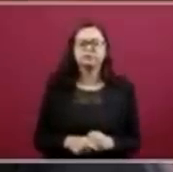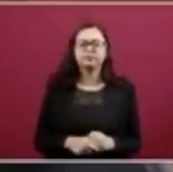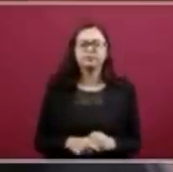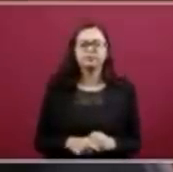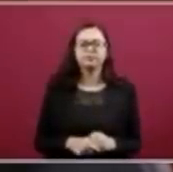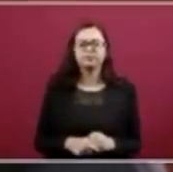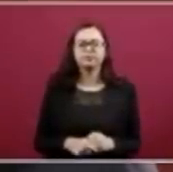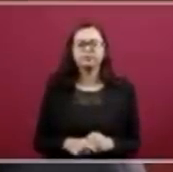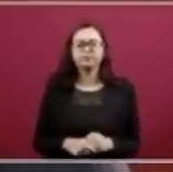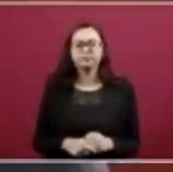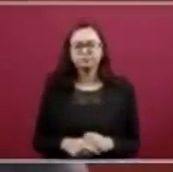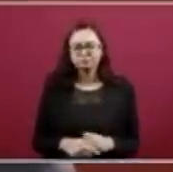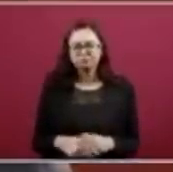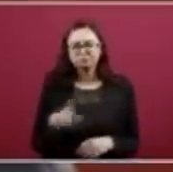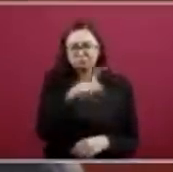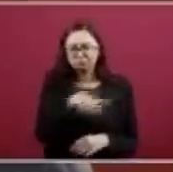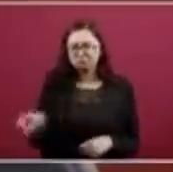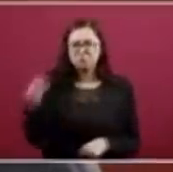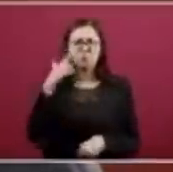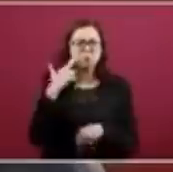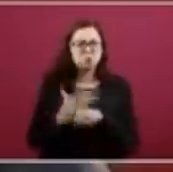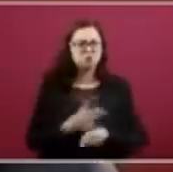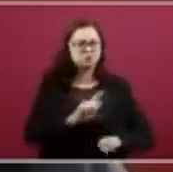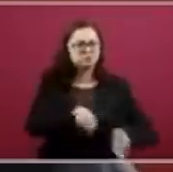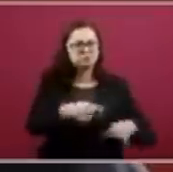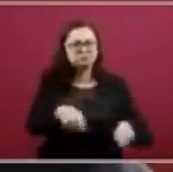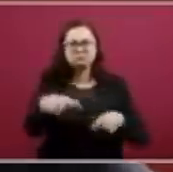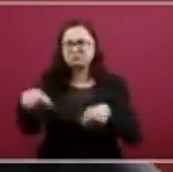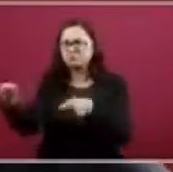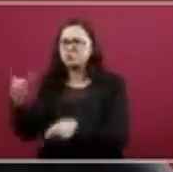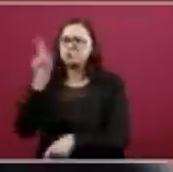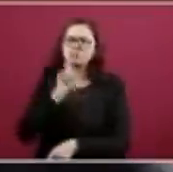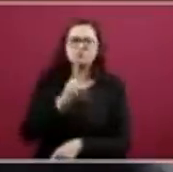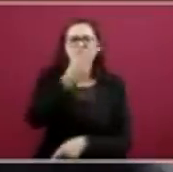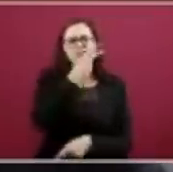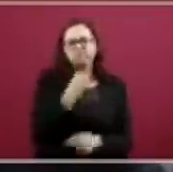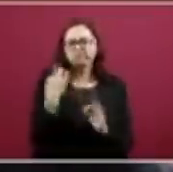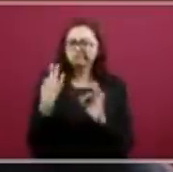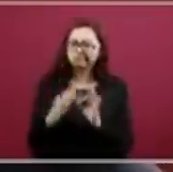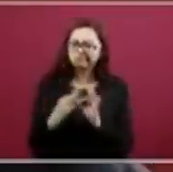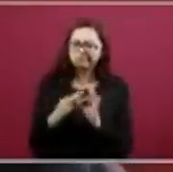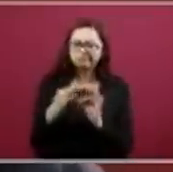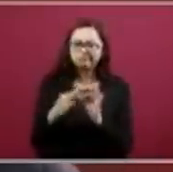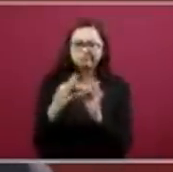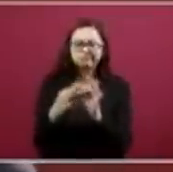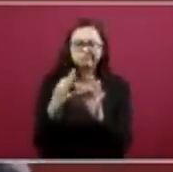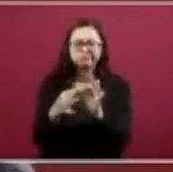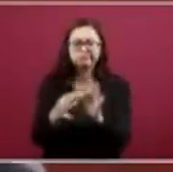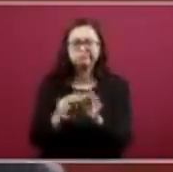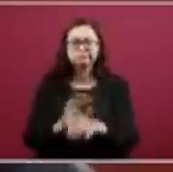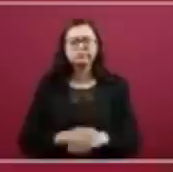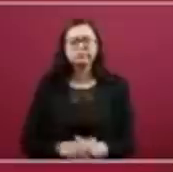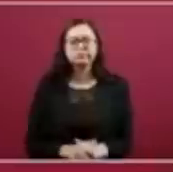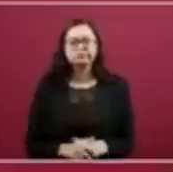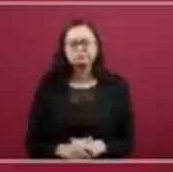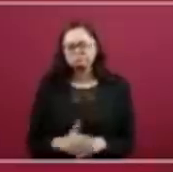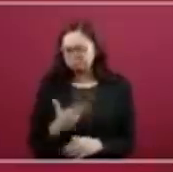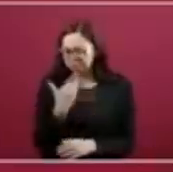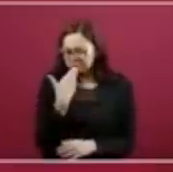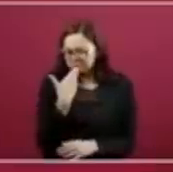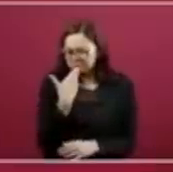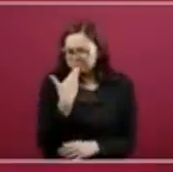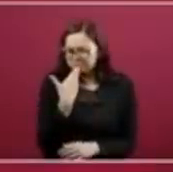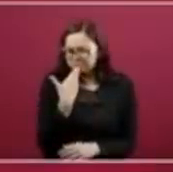secretarios están cumpliendo con su responsabilidad, las mujeres, los hombres, por eso vamos bien,